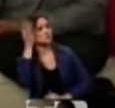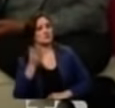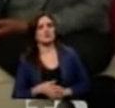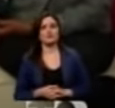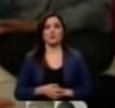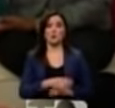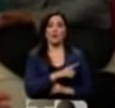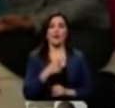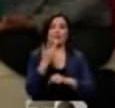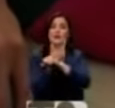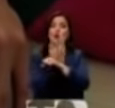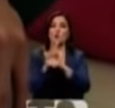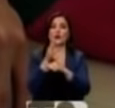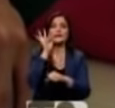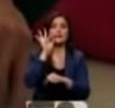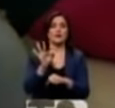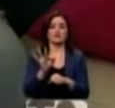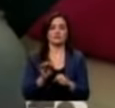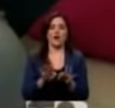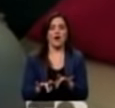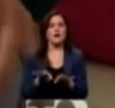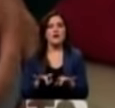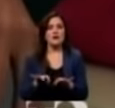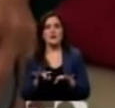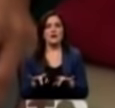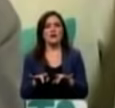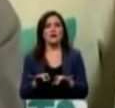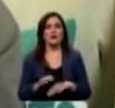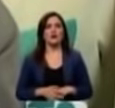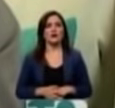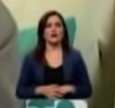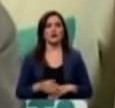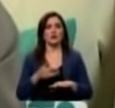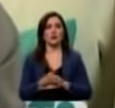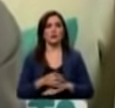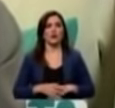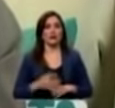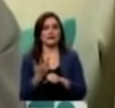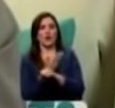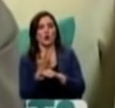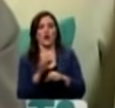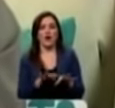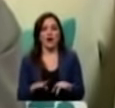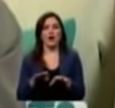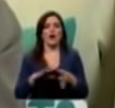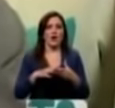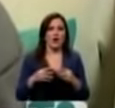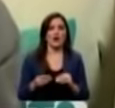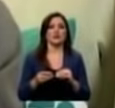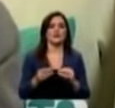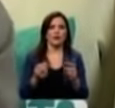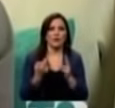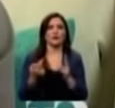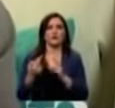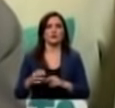dar el examen durante 3 horas, le indicaron que tenía que repetirlo. Di el examen, 3 horas de examen, resolví y nos